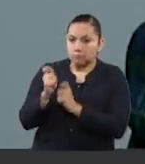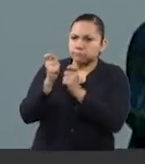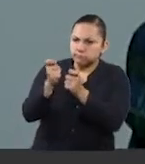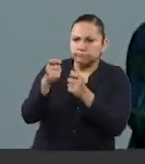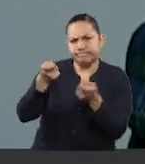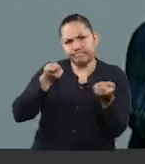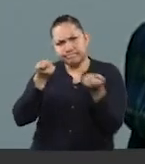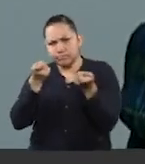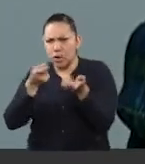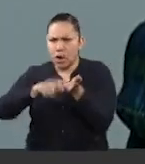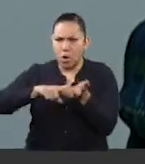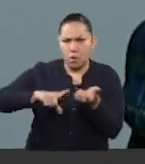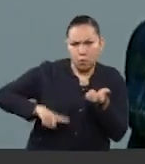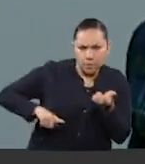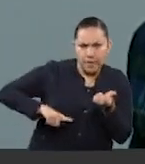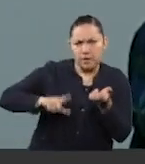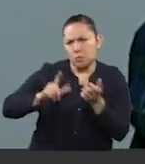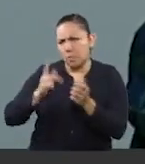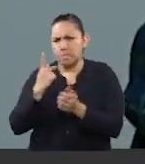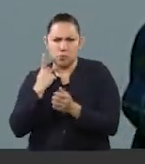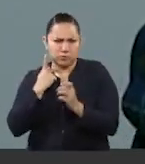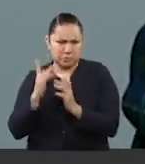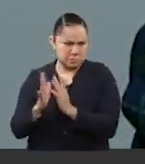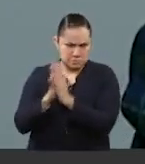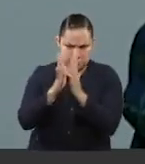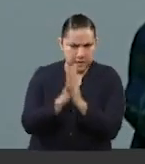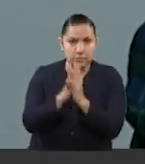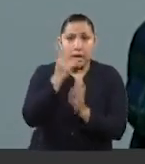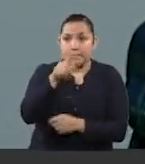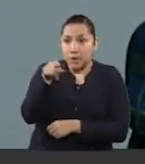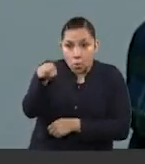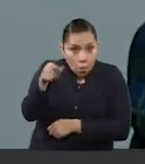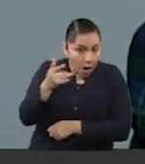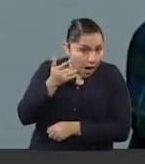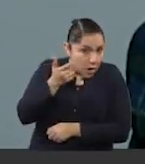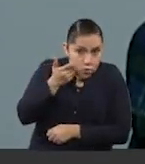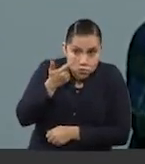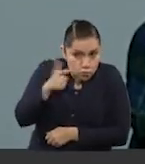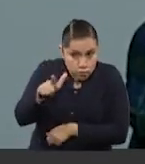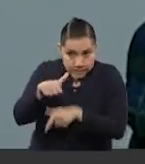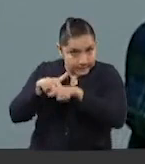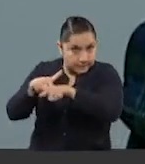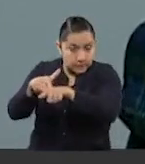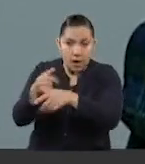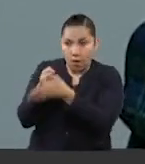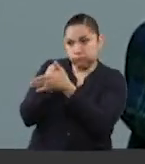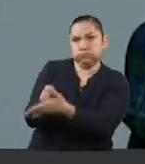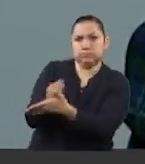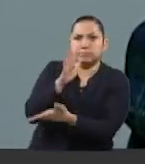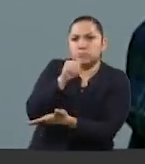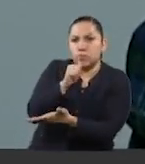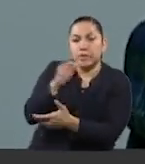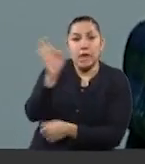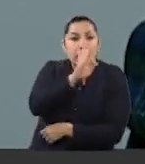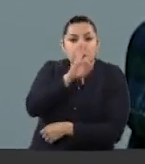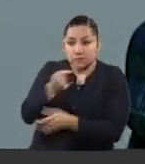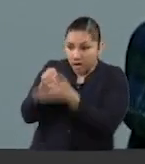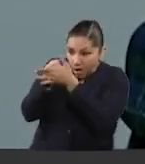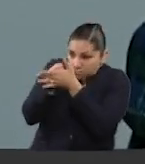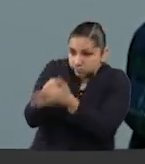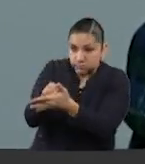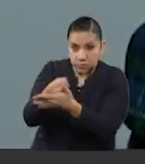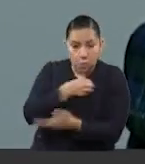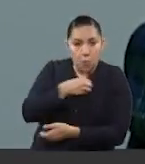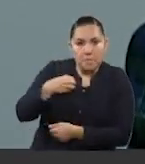contra de su voluntad en virtud de que al obligarse que se mantenga en el cargo se propiciaría y generaría un ambiente en el que se verían seriamente